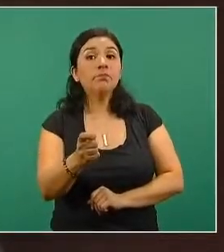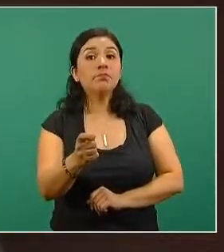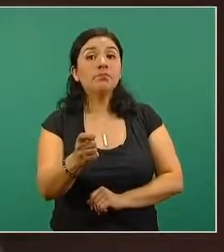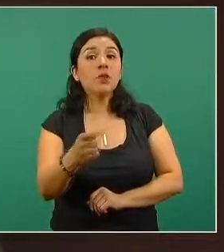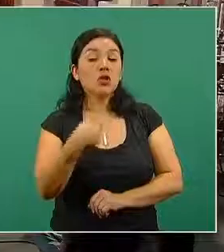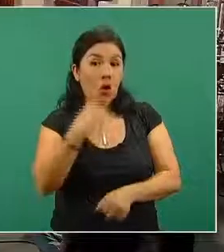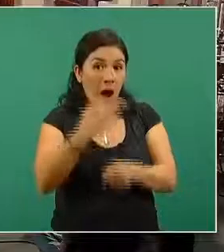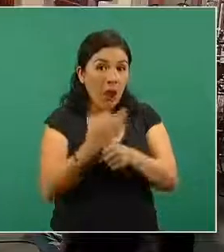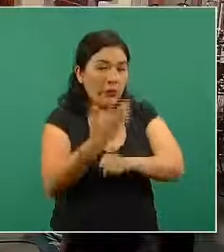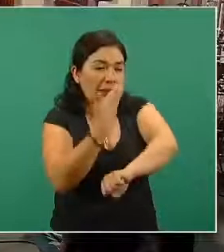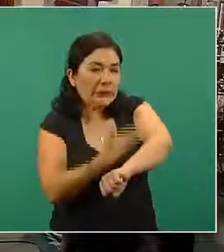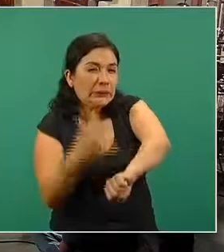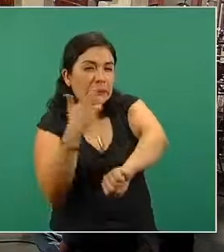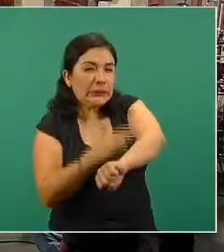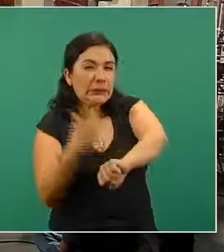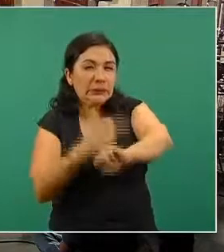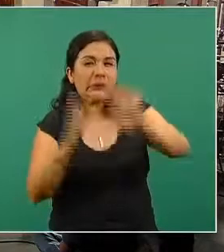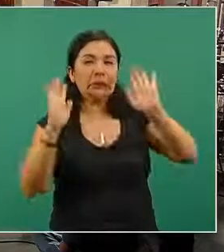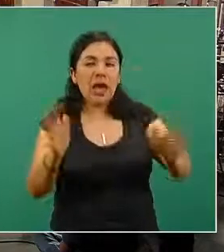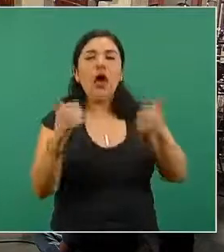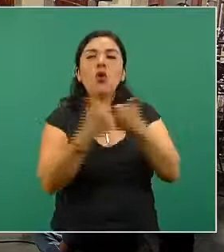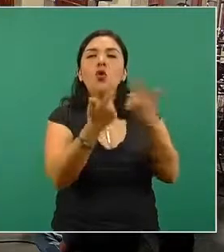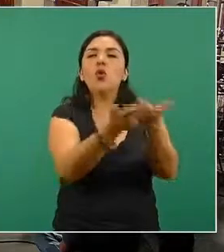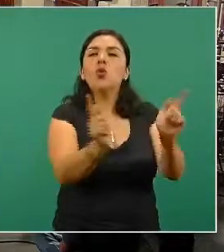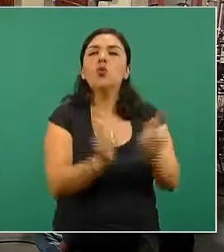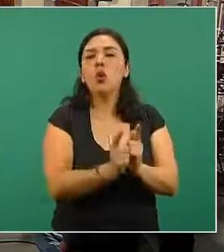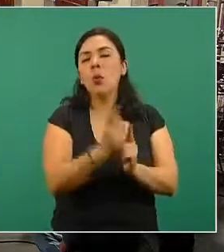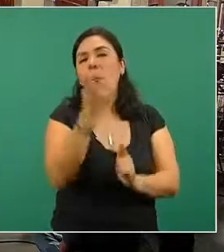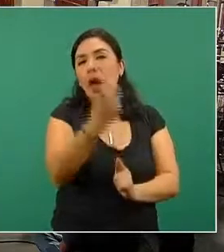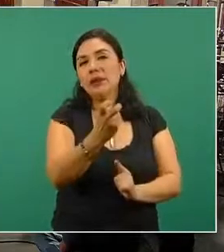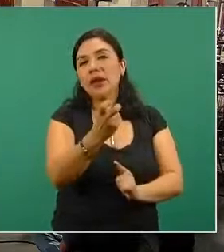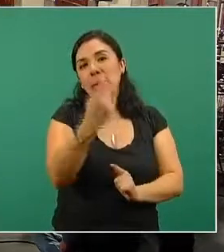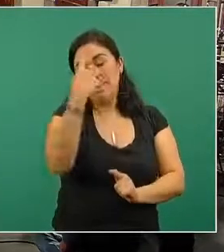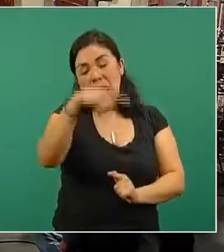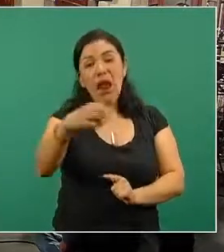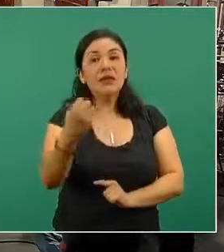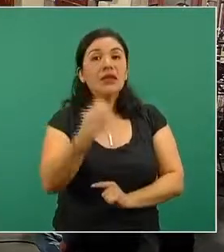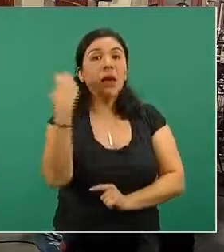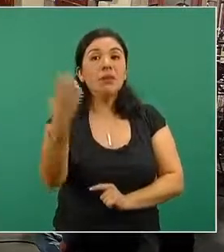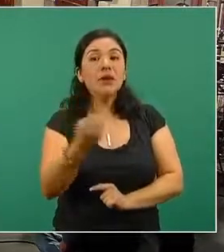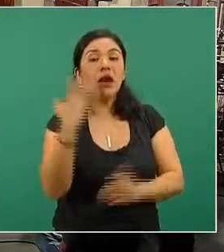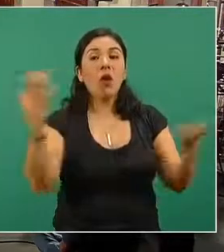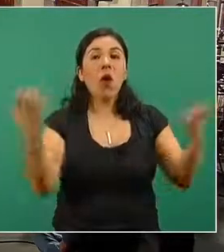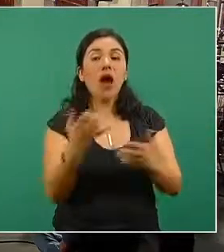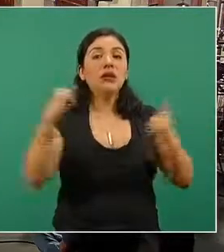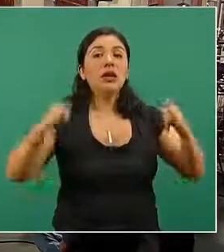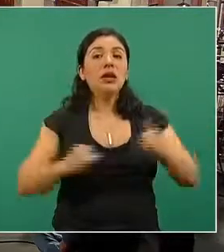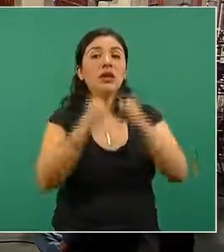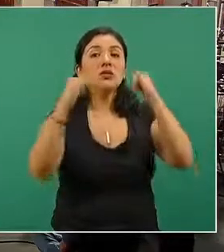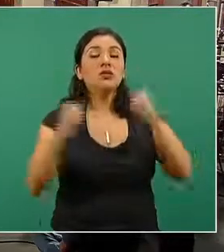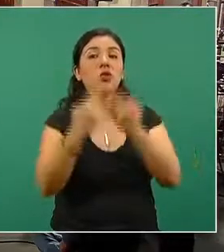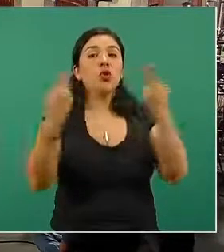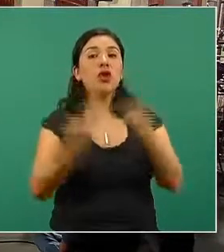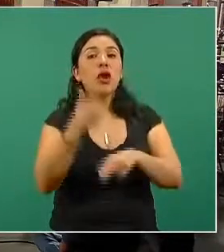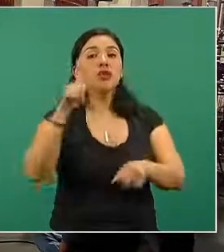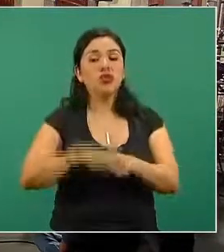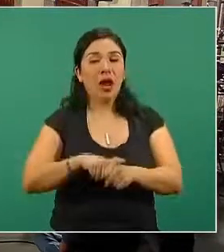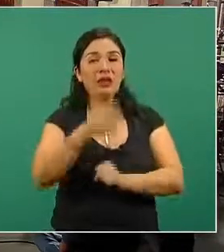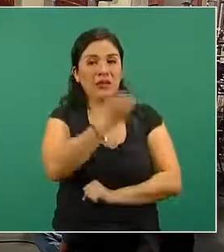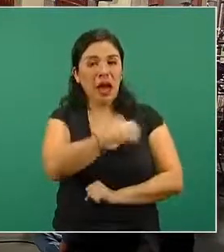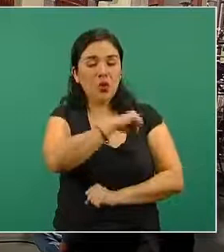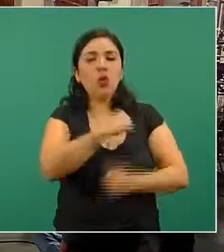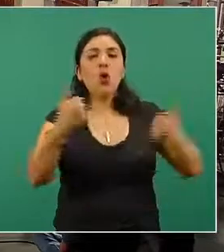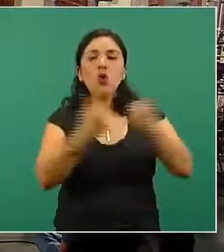ya estamos trabajando precisamente con el grupo de este gran seminario que organizó el Instituto Nacional de Salud Pública junto con la